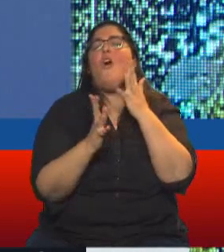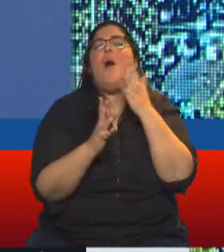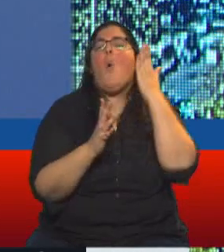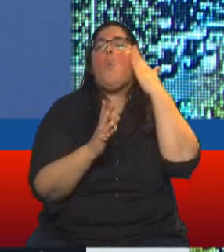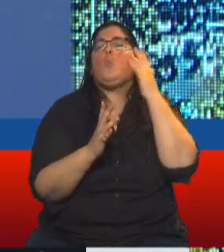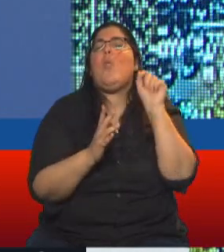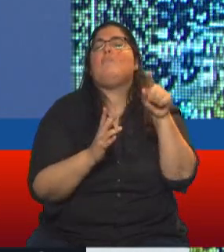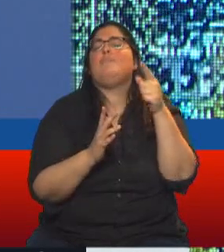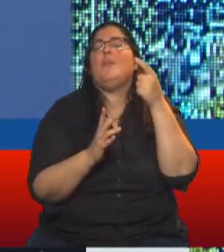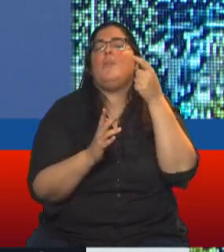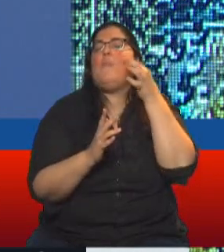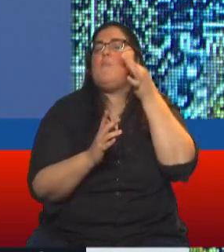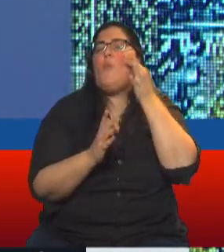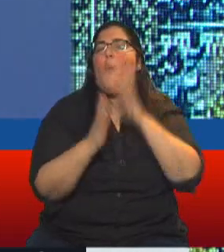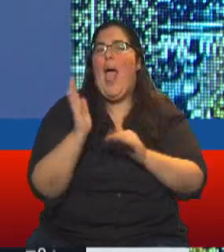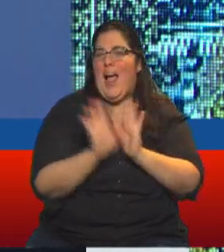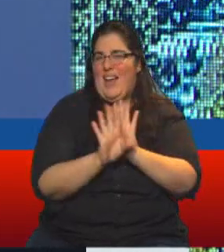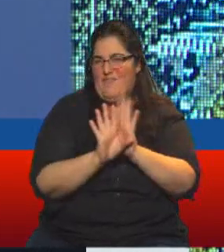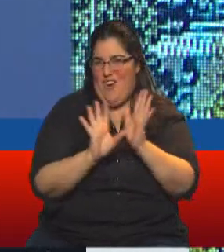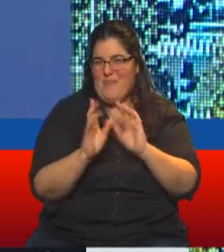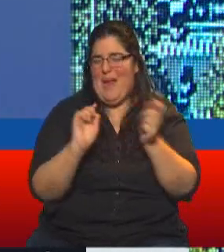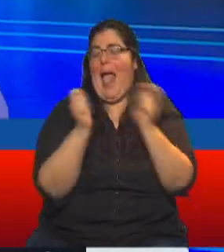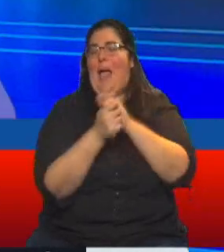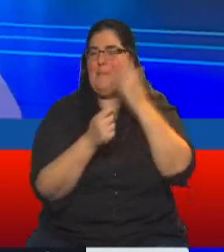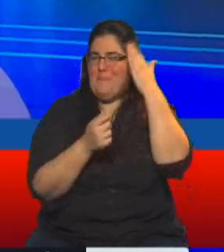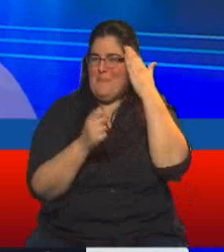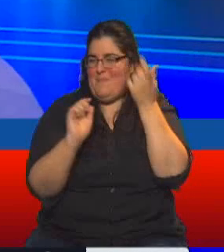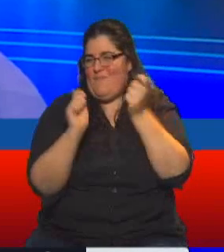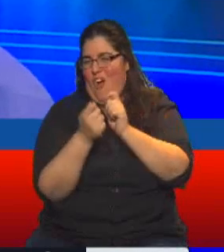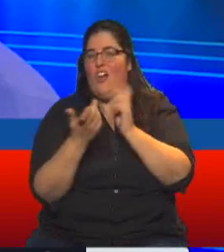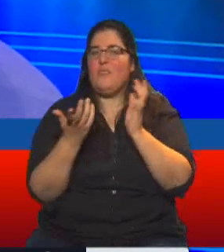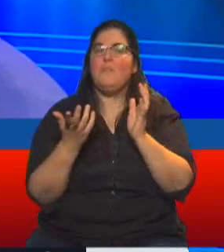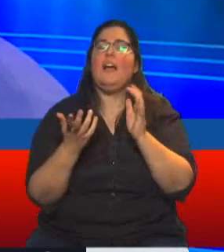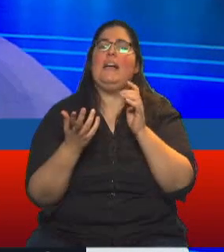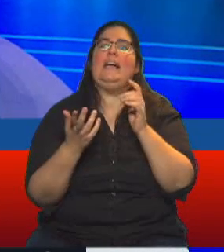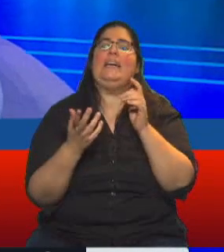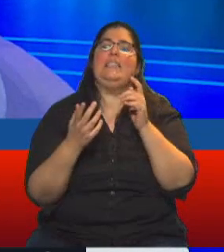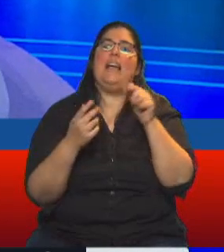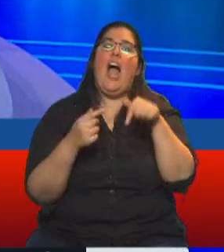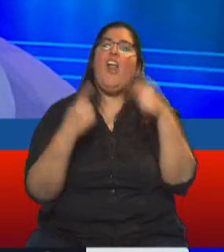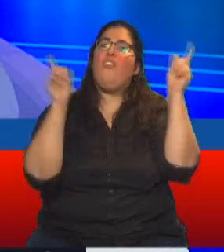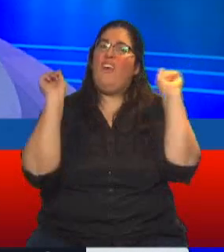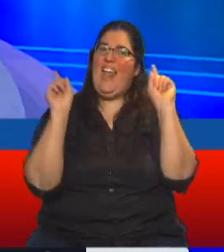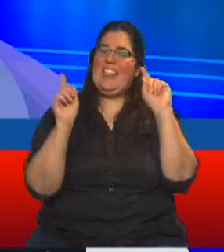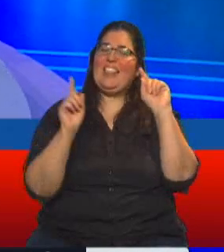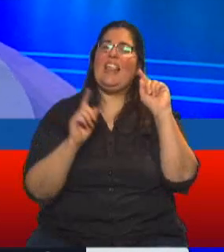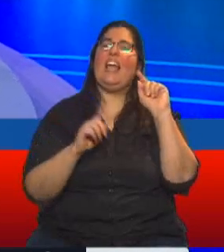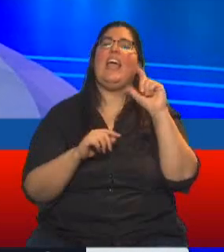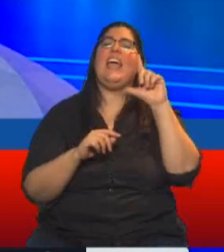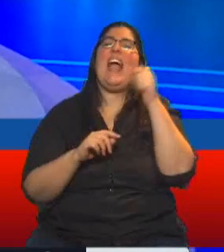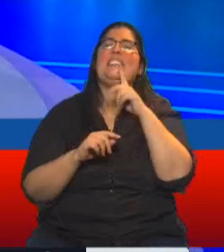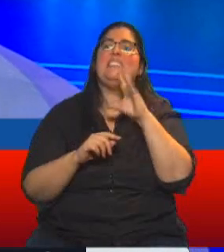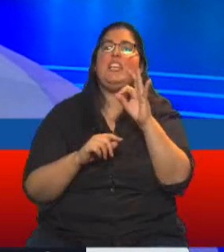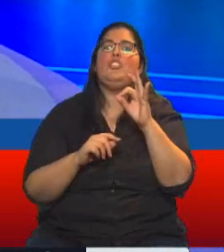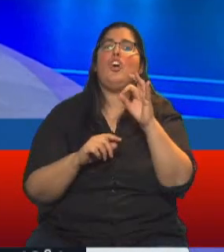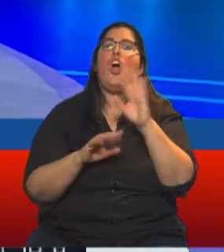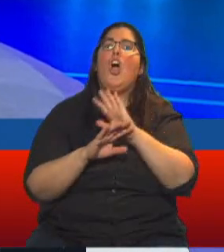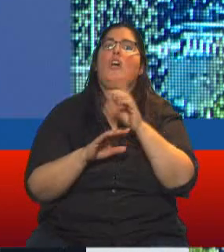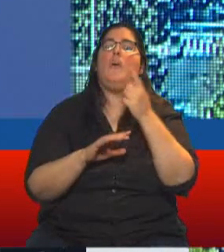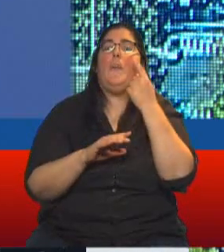hay me parece una diferencia importante. Es un campesino que hasta que llegó al poder vivía como campesino. Un poco como